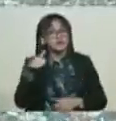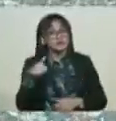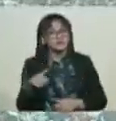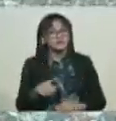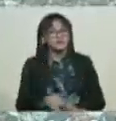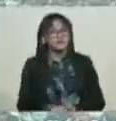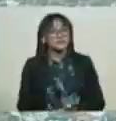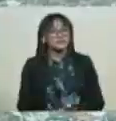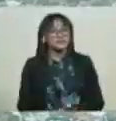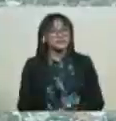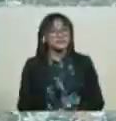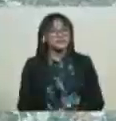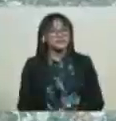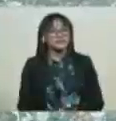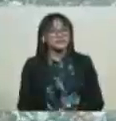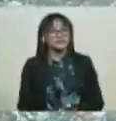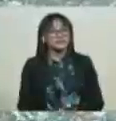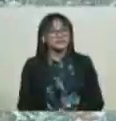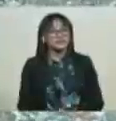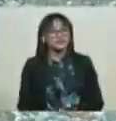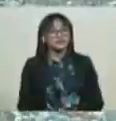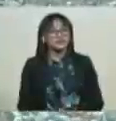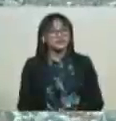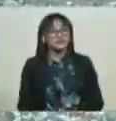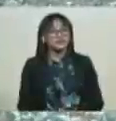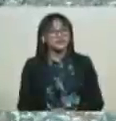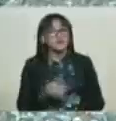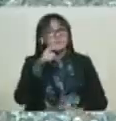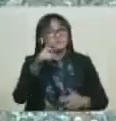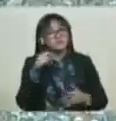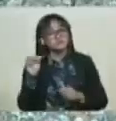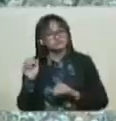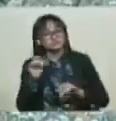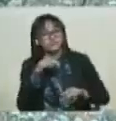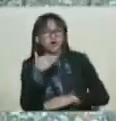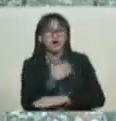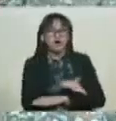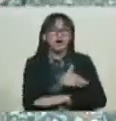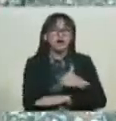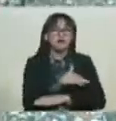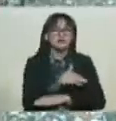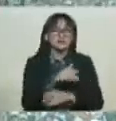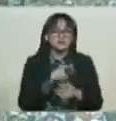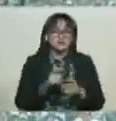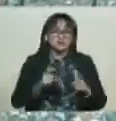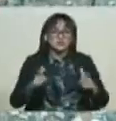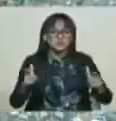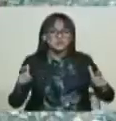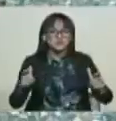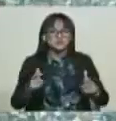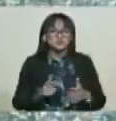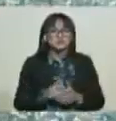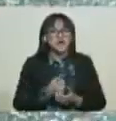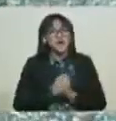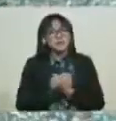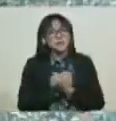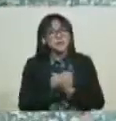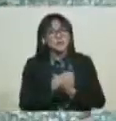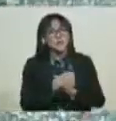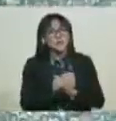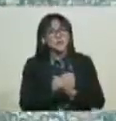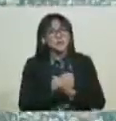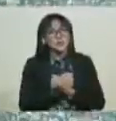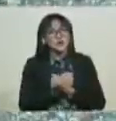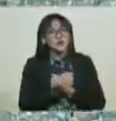más gente se moviliza más gente sale a las calles está creciendo una ola de amor de